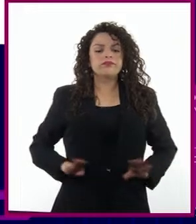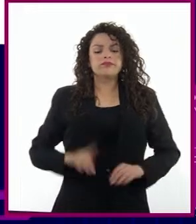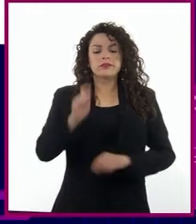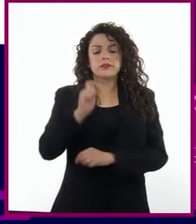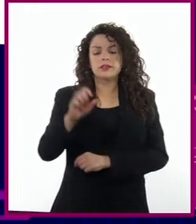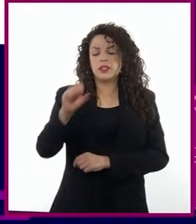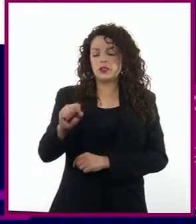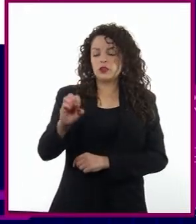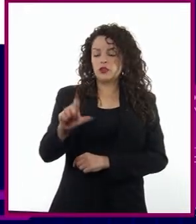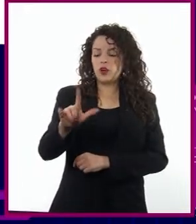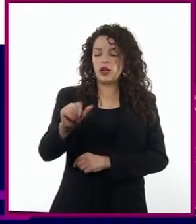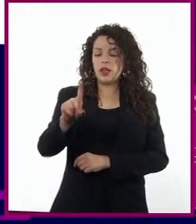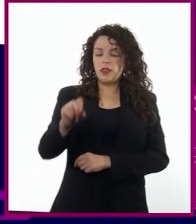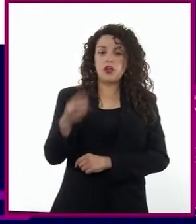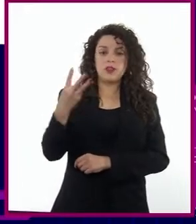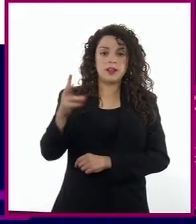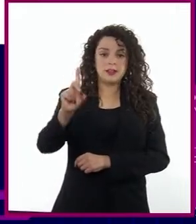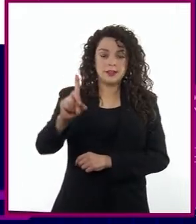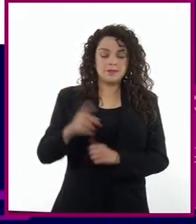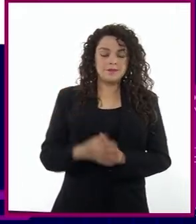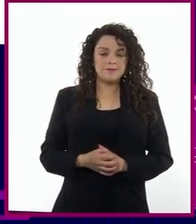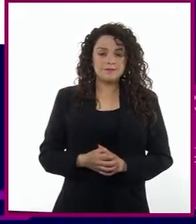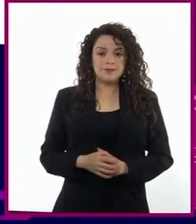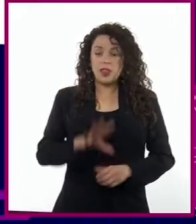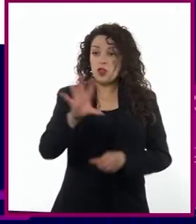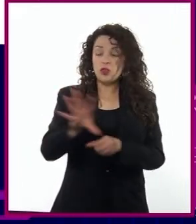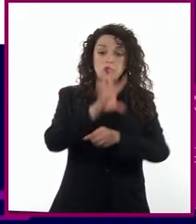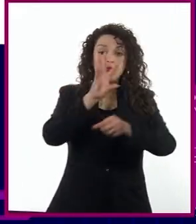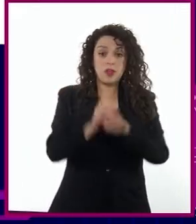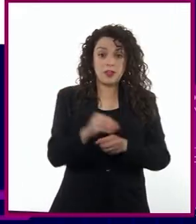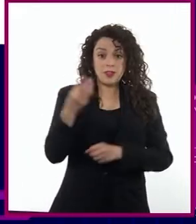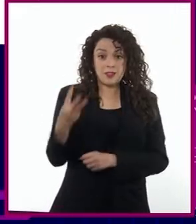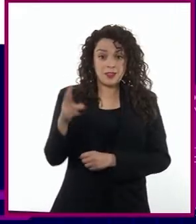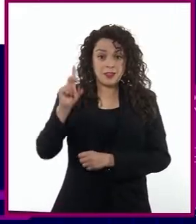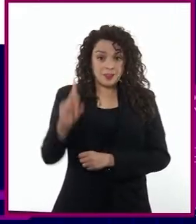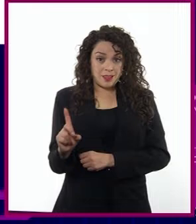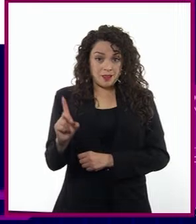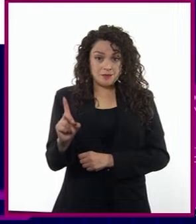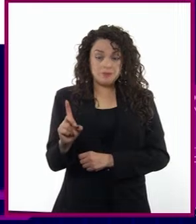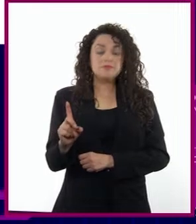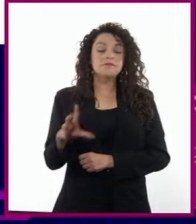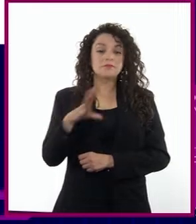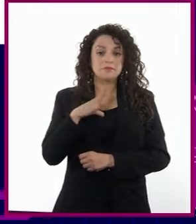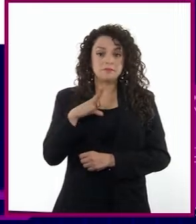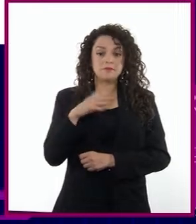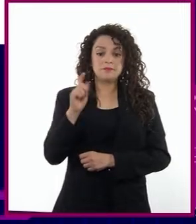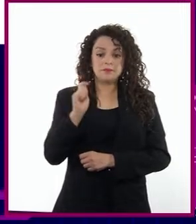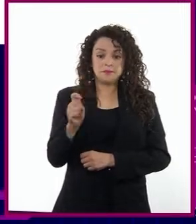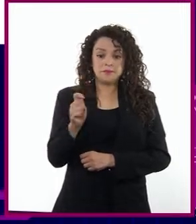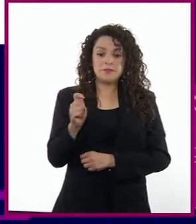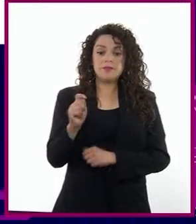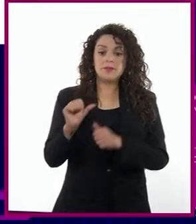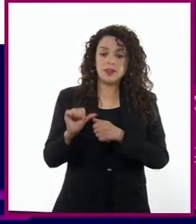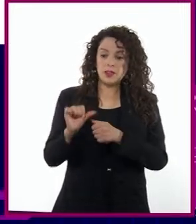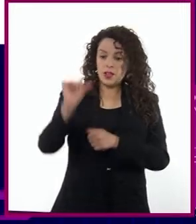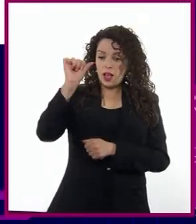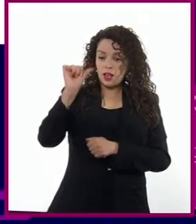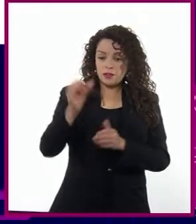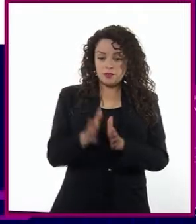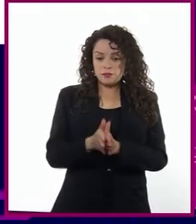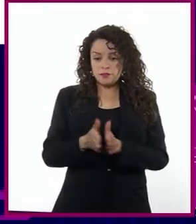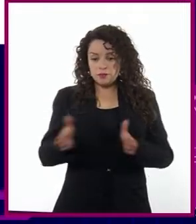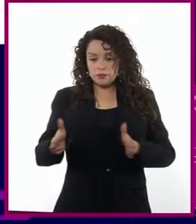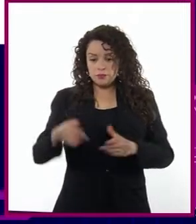sólidos tridimensionales. Todos los cuerpos geométricos tridimensionales, es decir, que presentan un alto, un ancho y